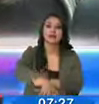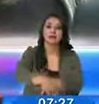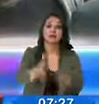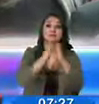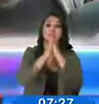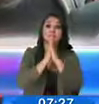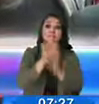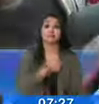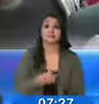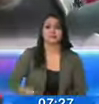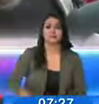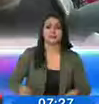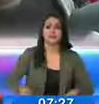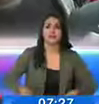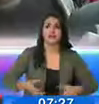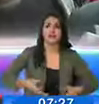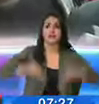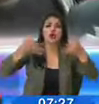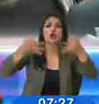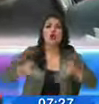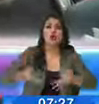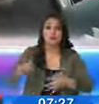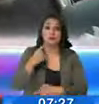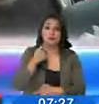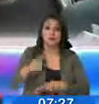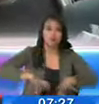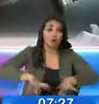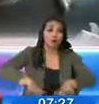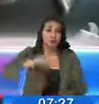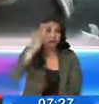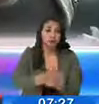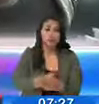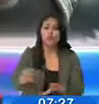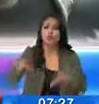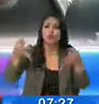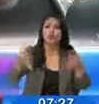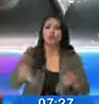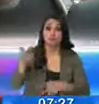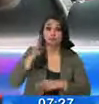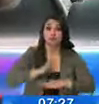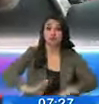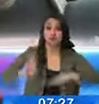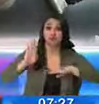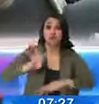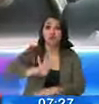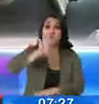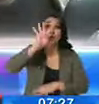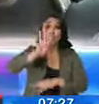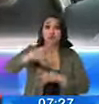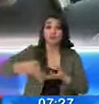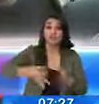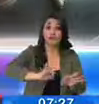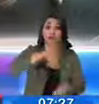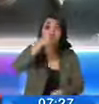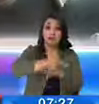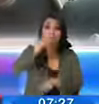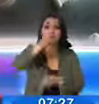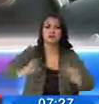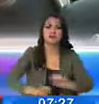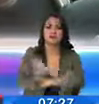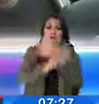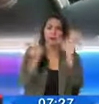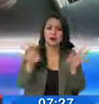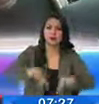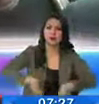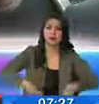Moreno que cumpla su palabra de la cirugía mayor contra la corrupción. El mandato del 4 de febrero fue absolutamente claro. Cero